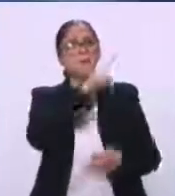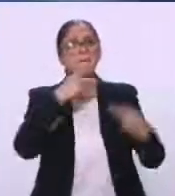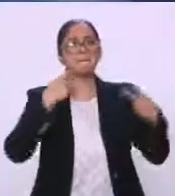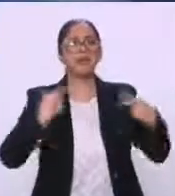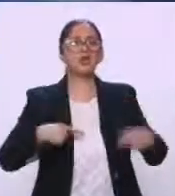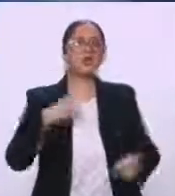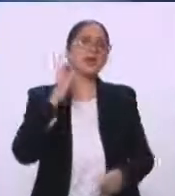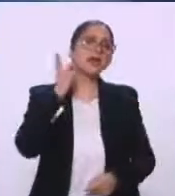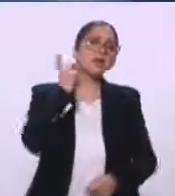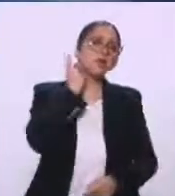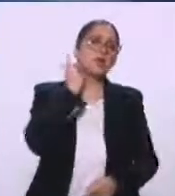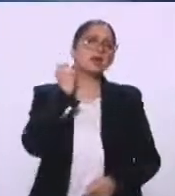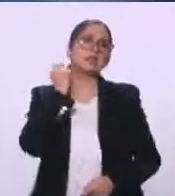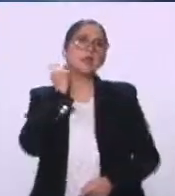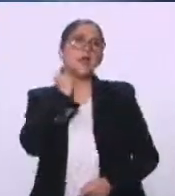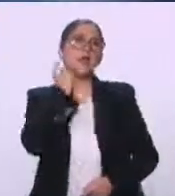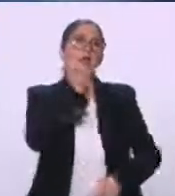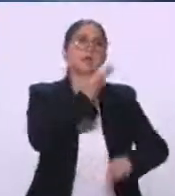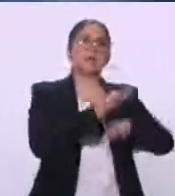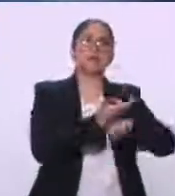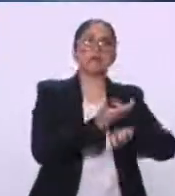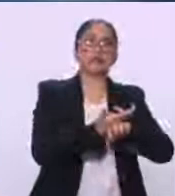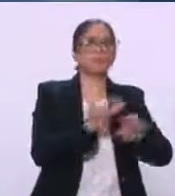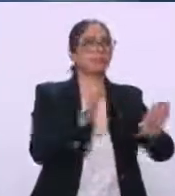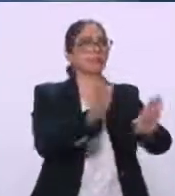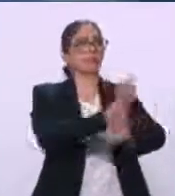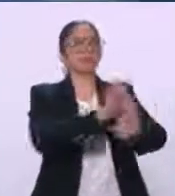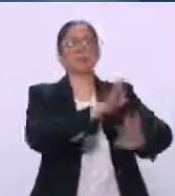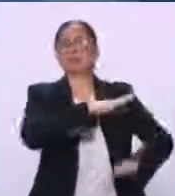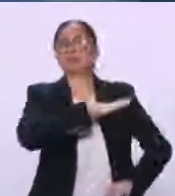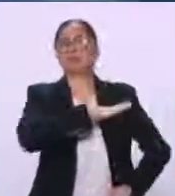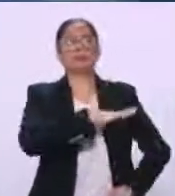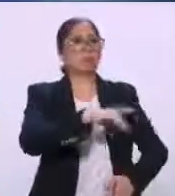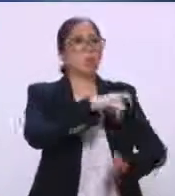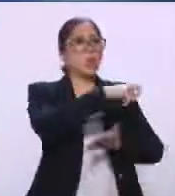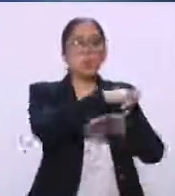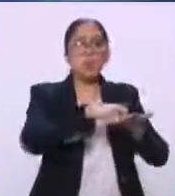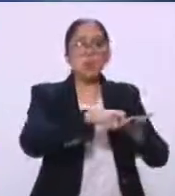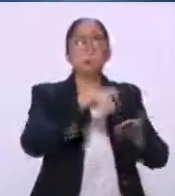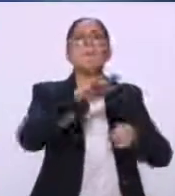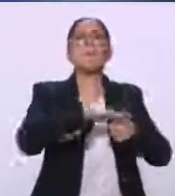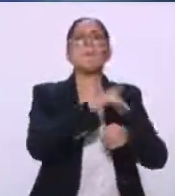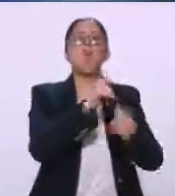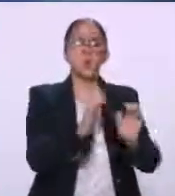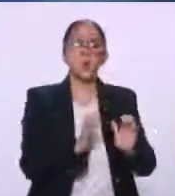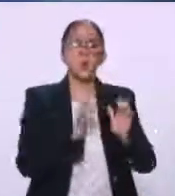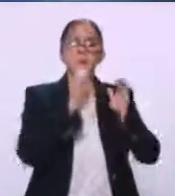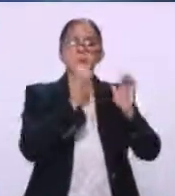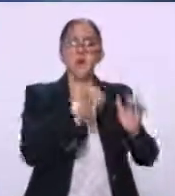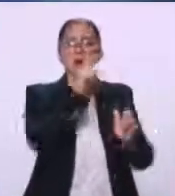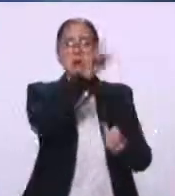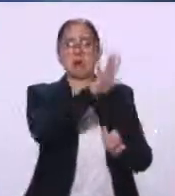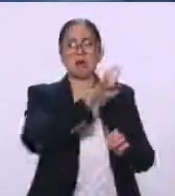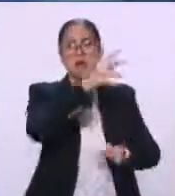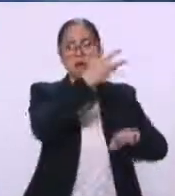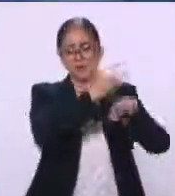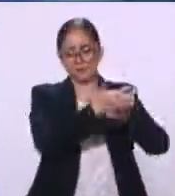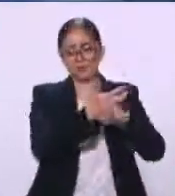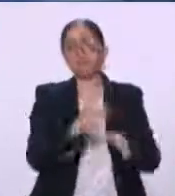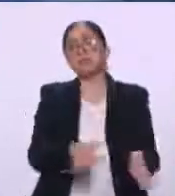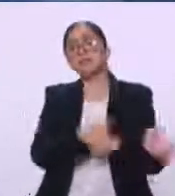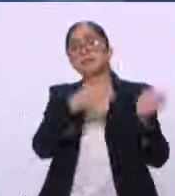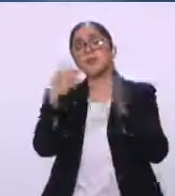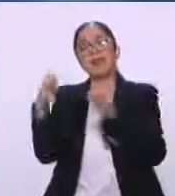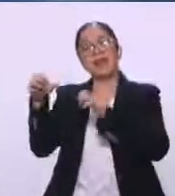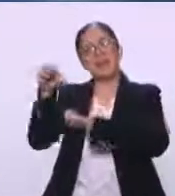diputados y senadores, se opusieron por cuestiones de seguridad nacional. Cuando E.ON, empresa alemana, lanza